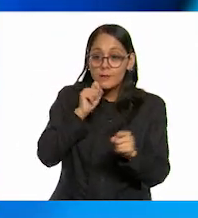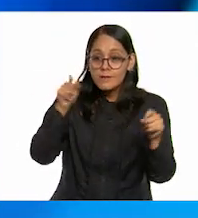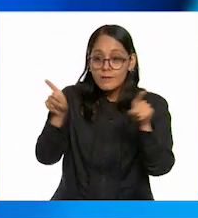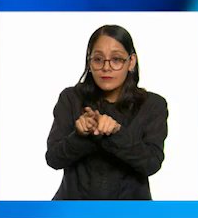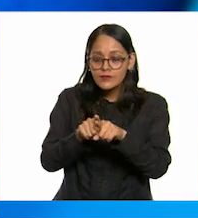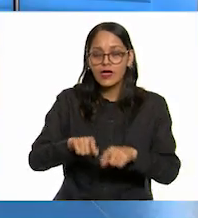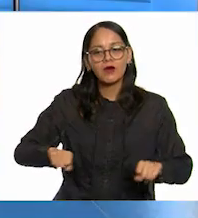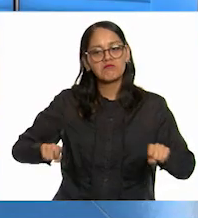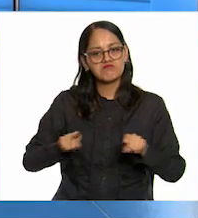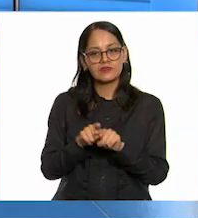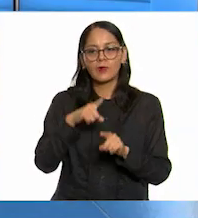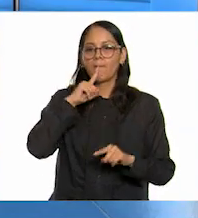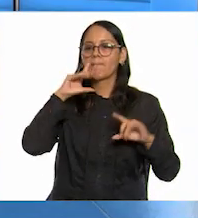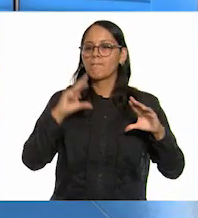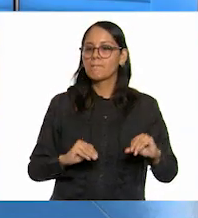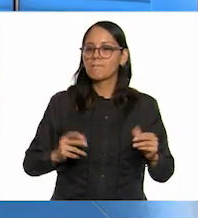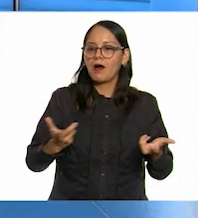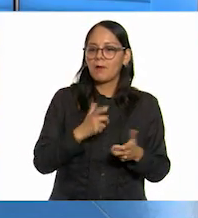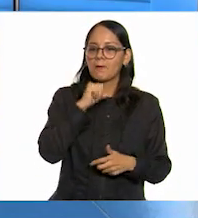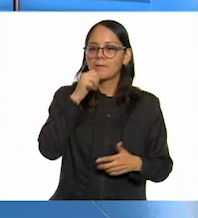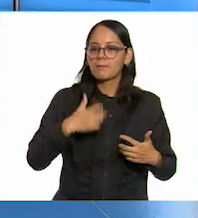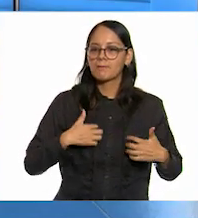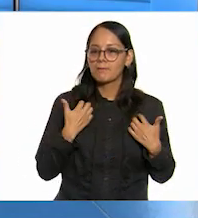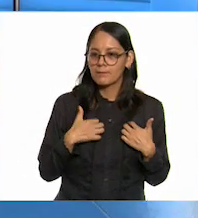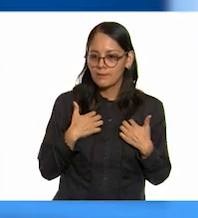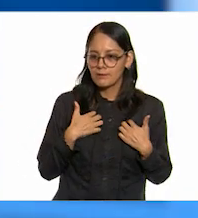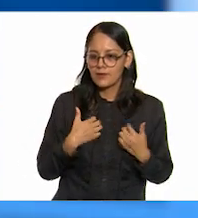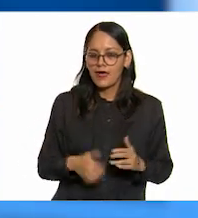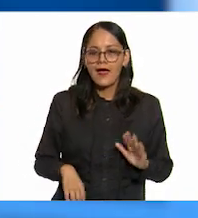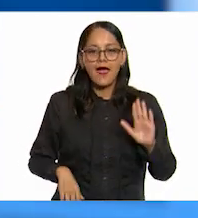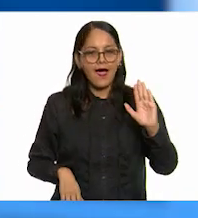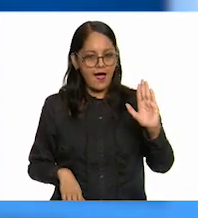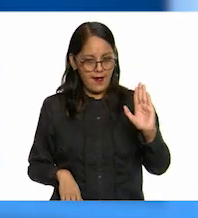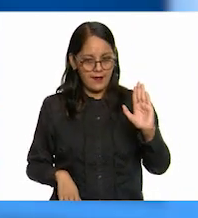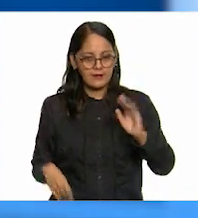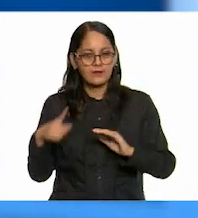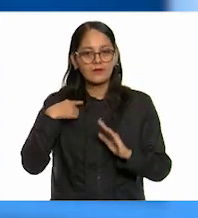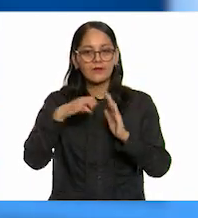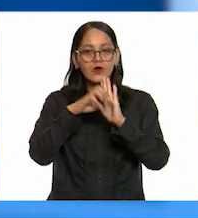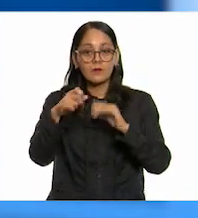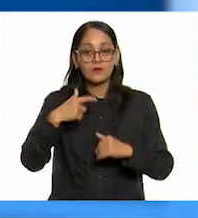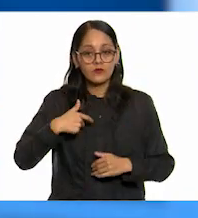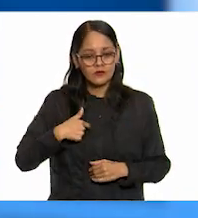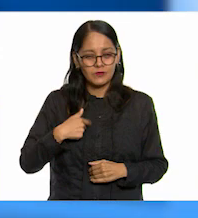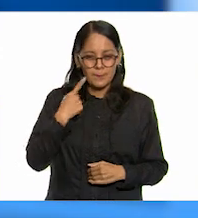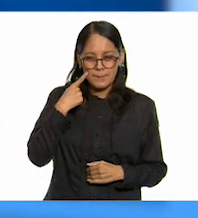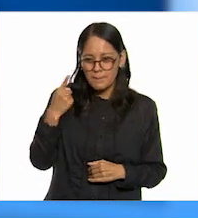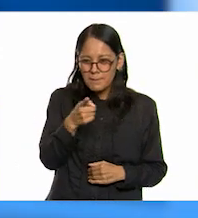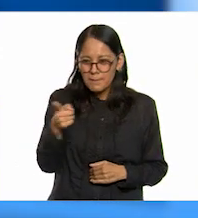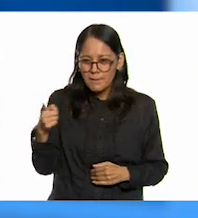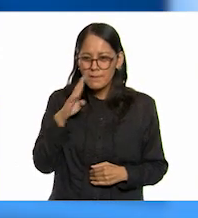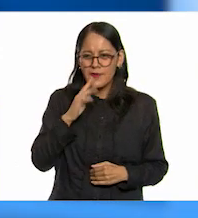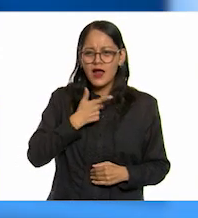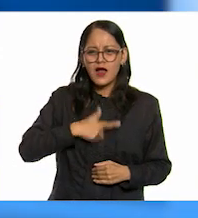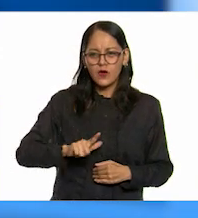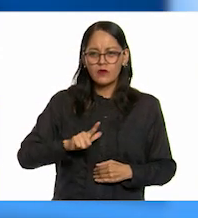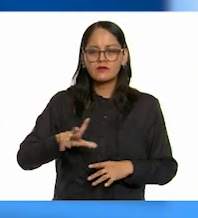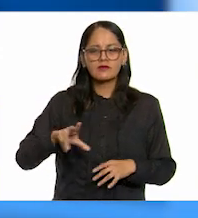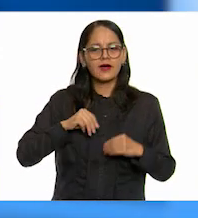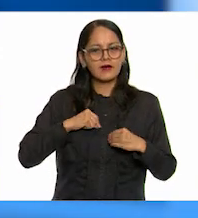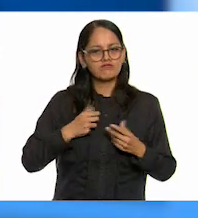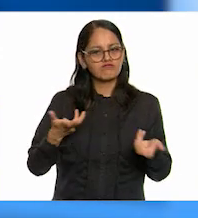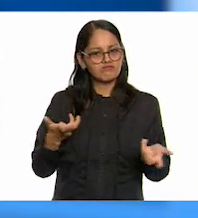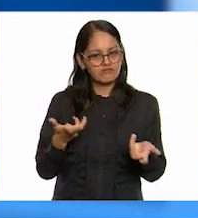la misma forma. Si yo trato de pensar en realizar acciones que me ayuden a disminuir el